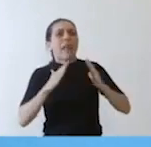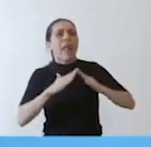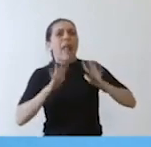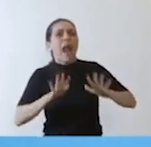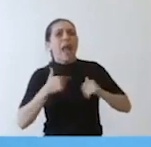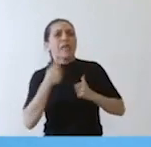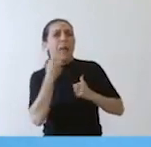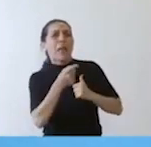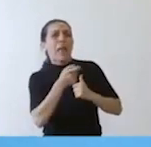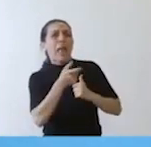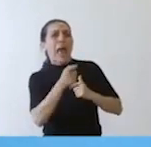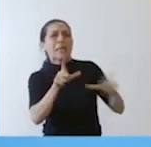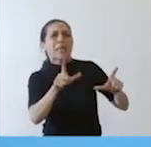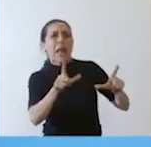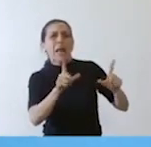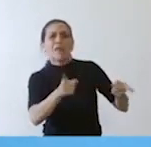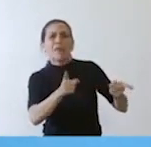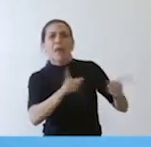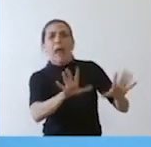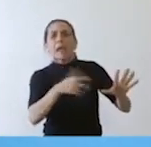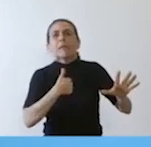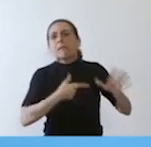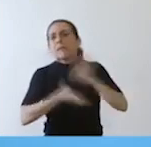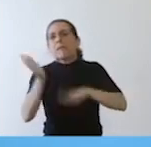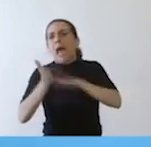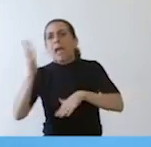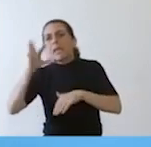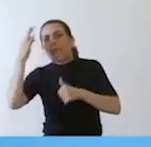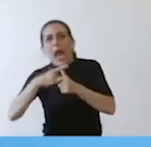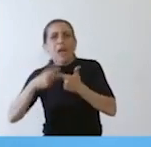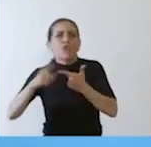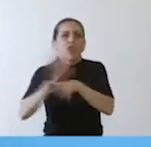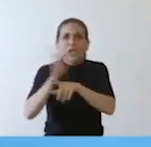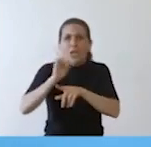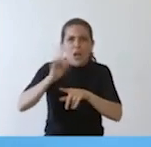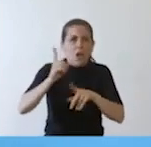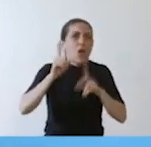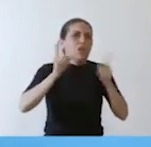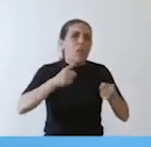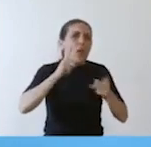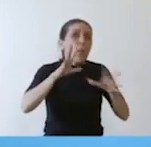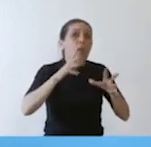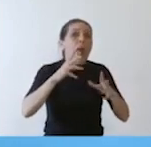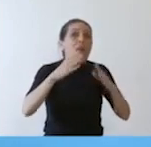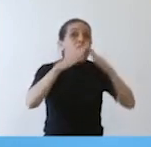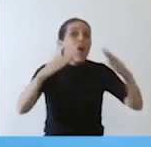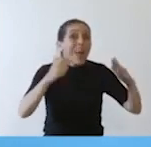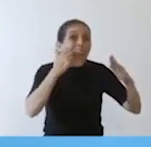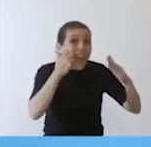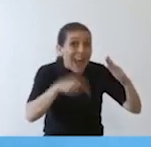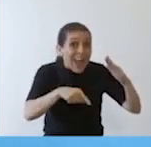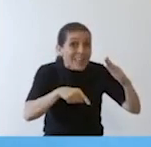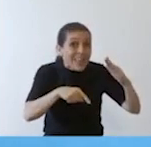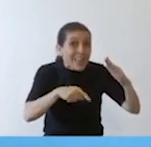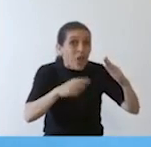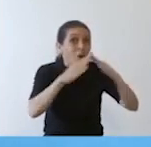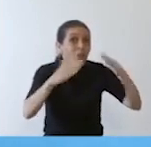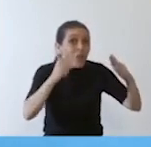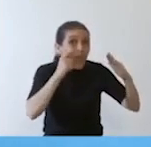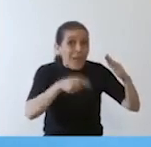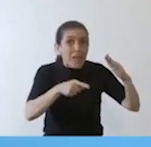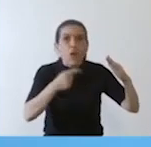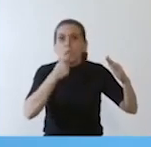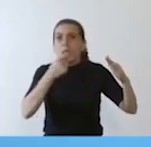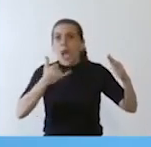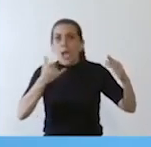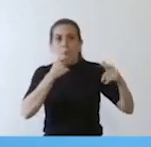teatro, evitar las reuniones en los centros de jubilados, tener un cuidado especial en los geriátricos, evitar que las personas que estén con síntomas vayan